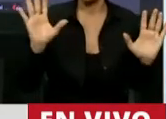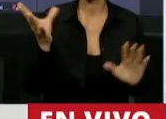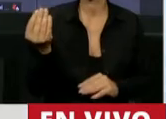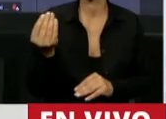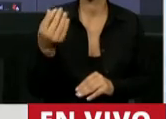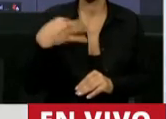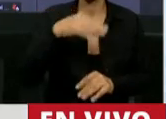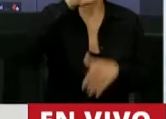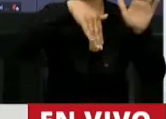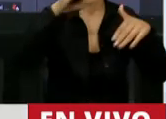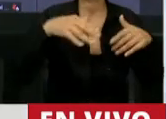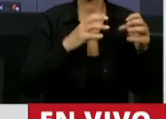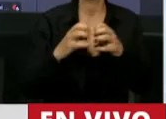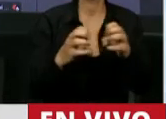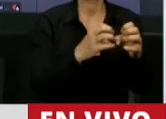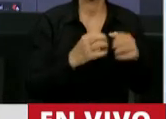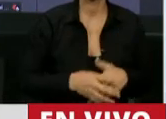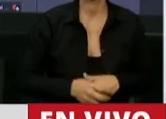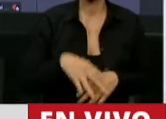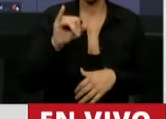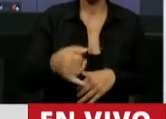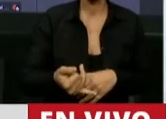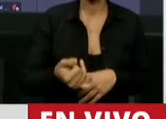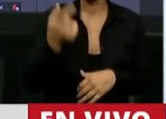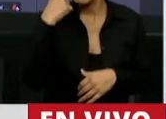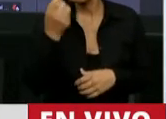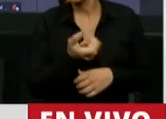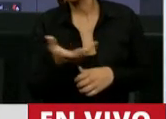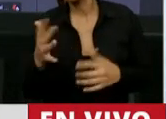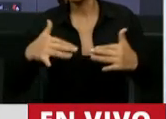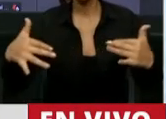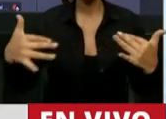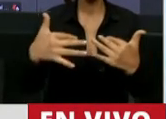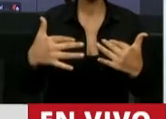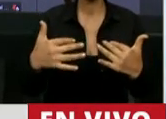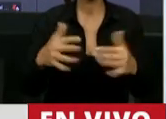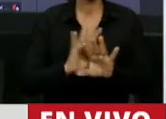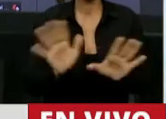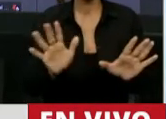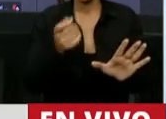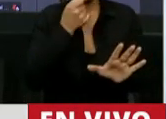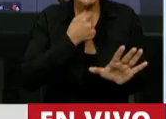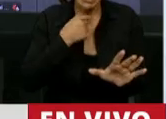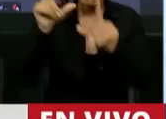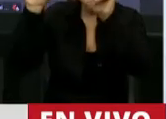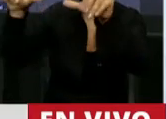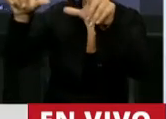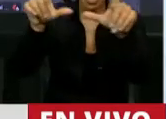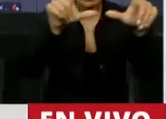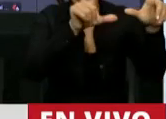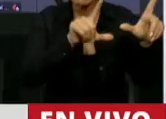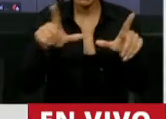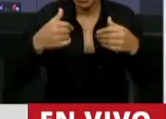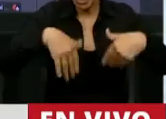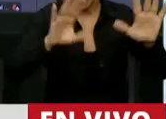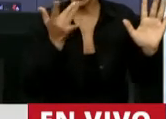convoquen a sesiones presenciales y que junten el quórum sin las pantallitas. Si quieren nos las dejan porque son